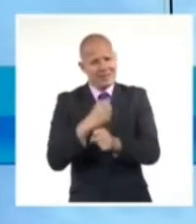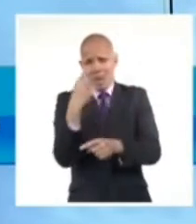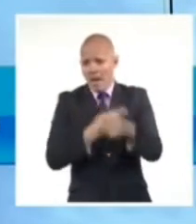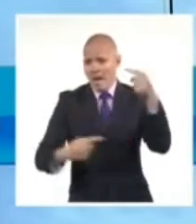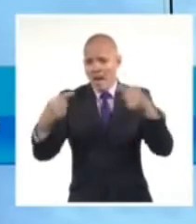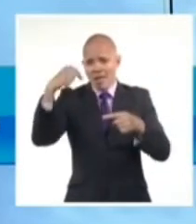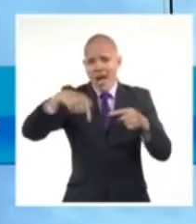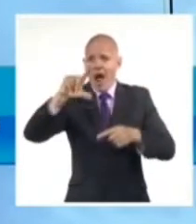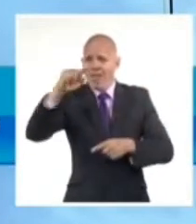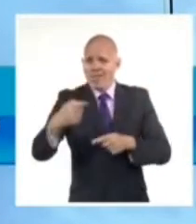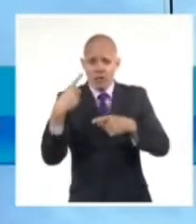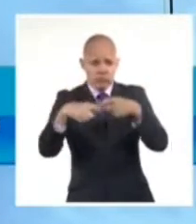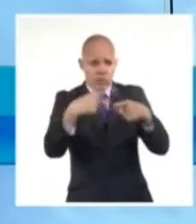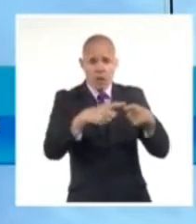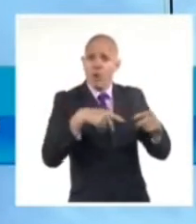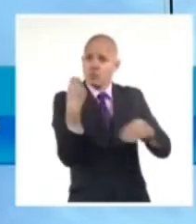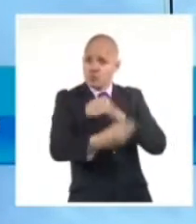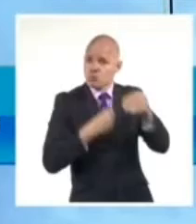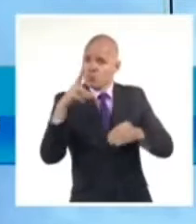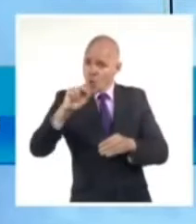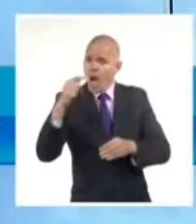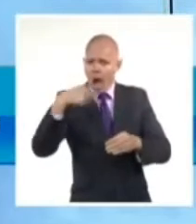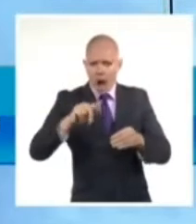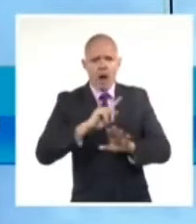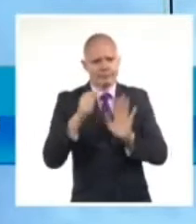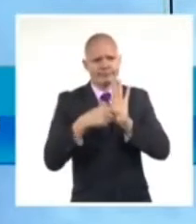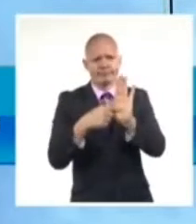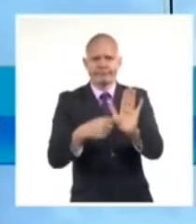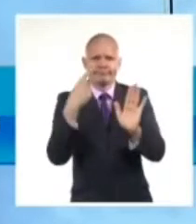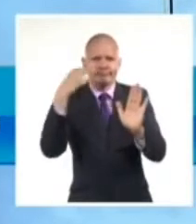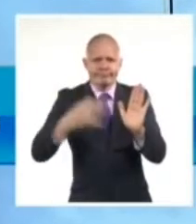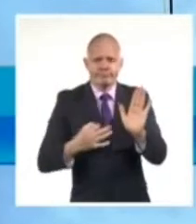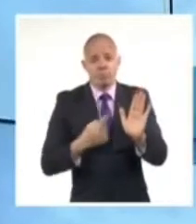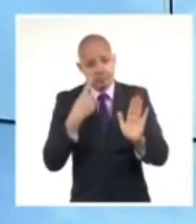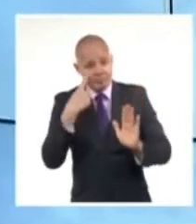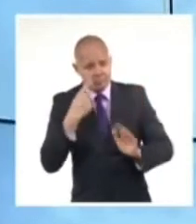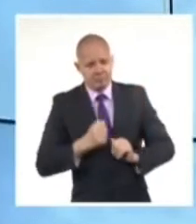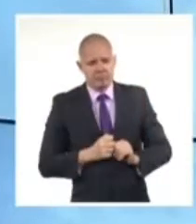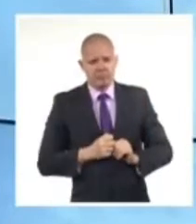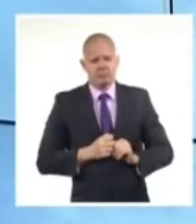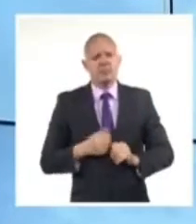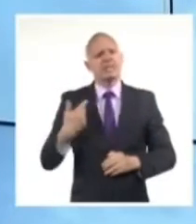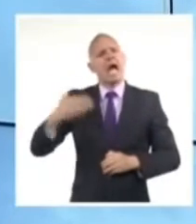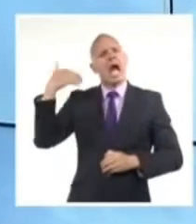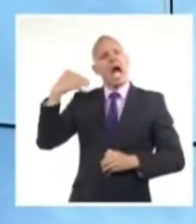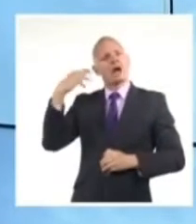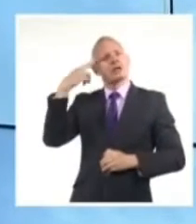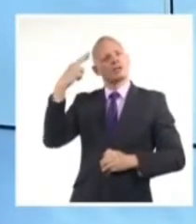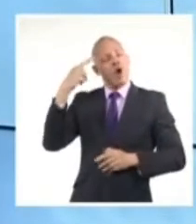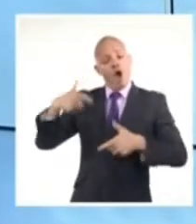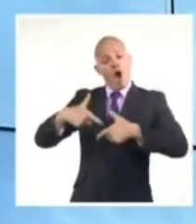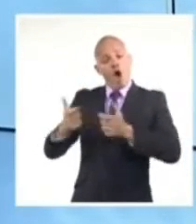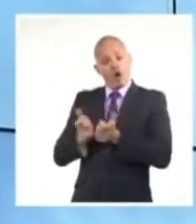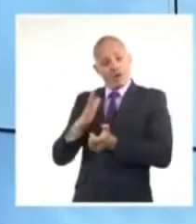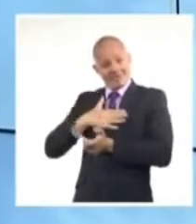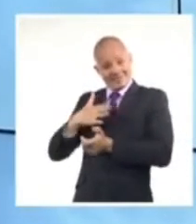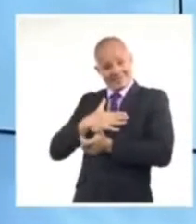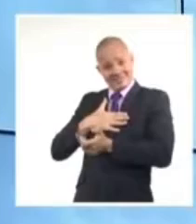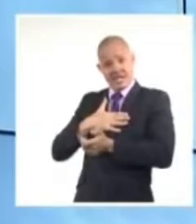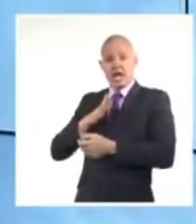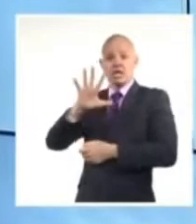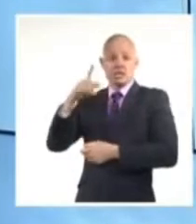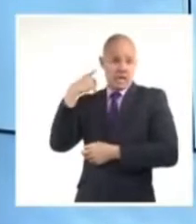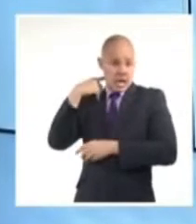cambios legislativos que la nación ha cometido. Yo te diría, por ejemplo, que unos meses después del Congreso iniciamos aquella consulta popular